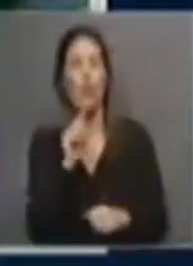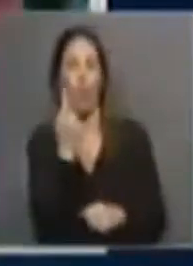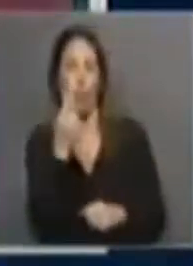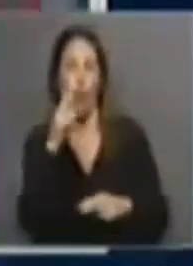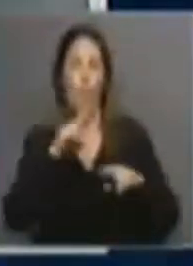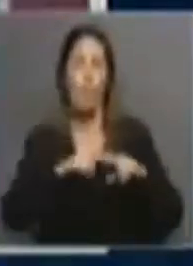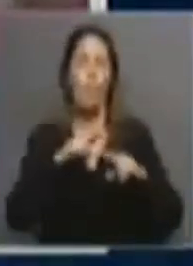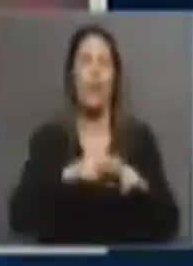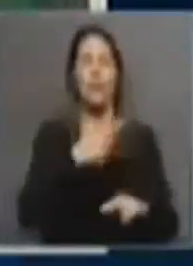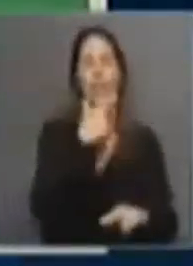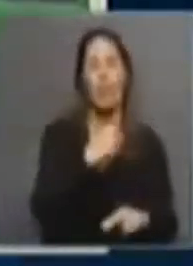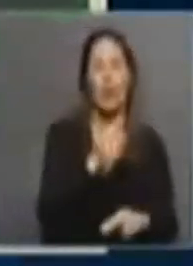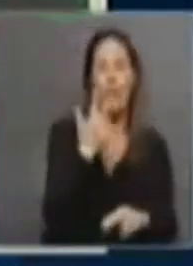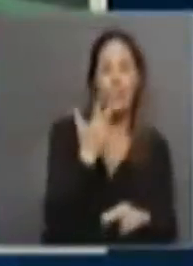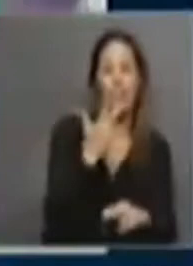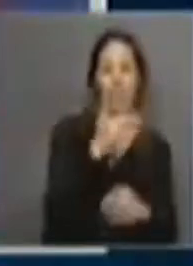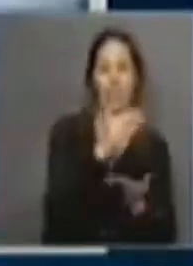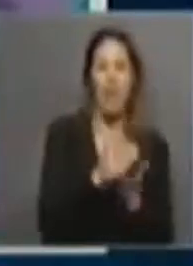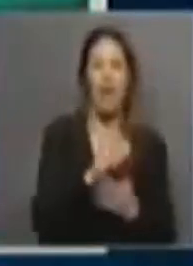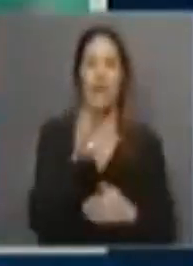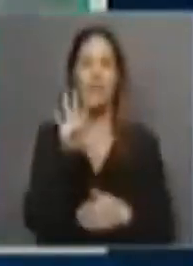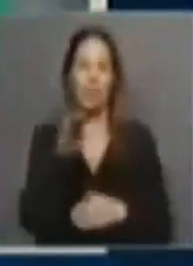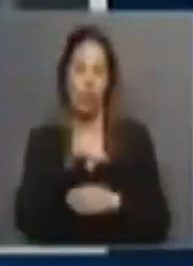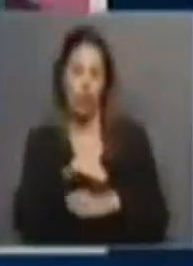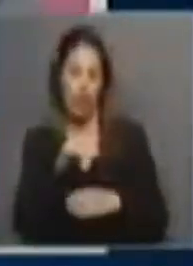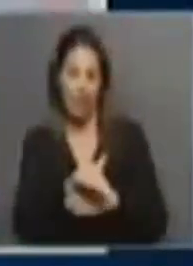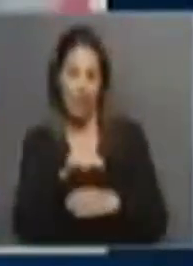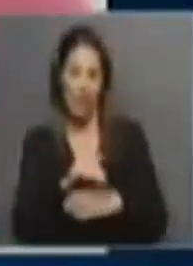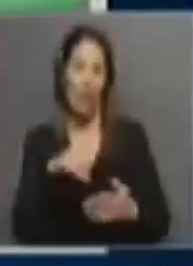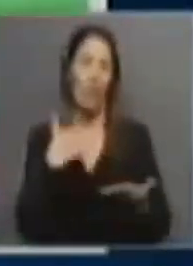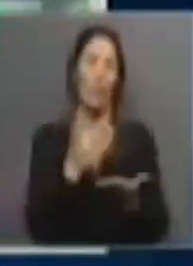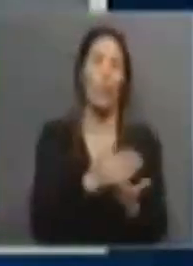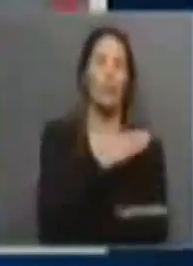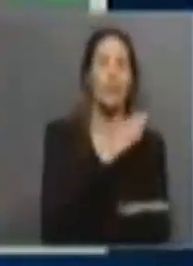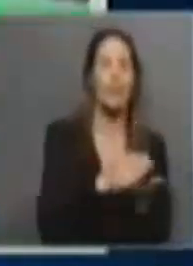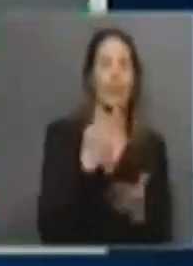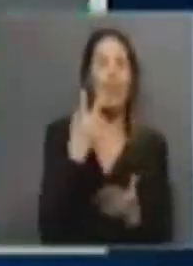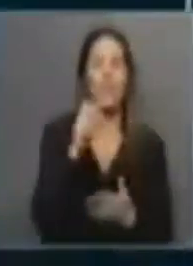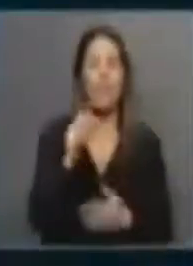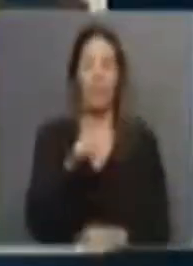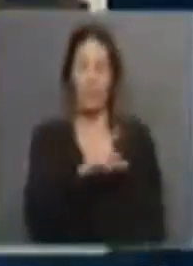martes y jueves de 15 a 17 horas. Las propuestas irán hasta el 20 de diciembre.